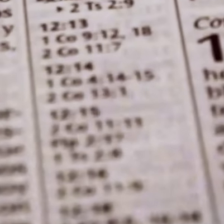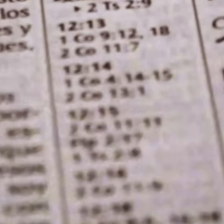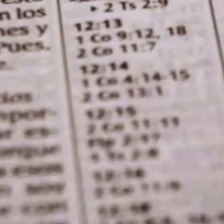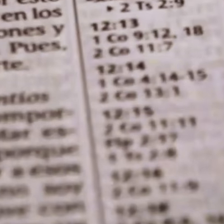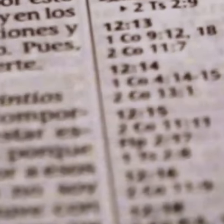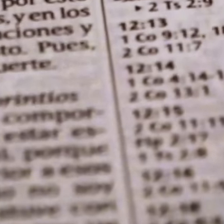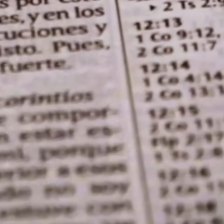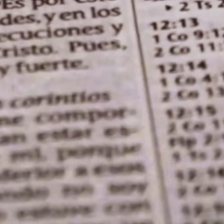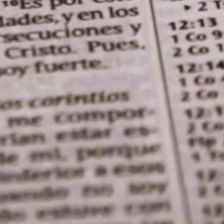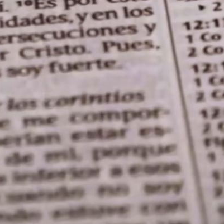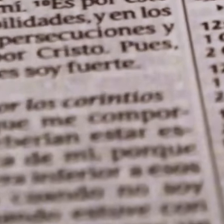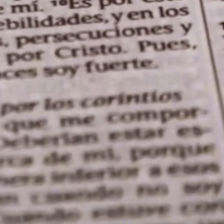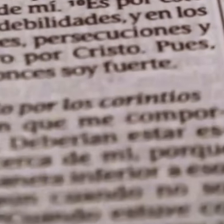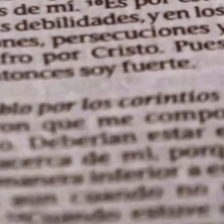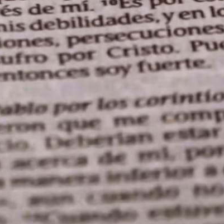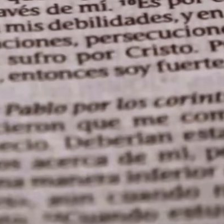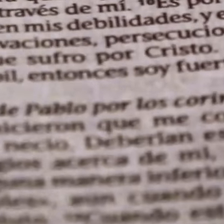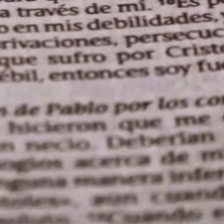para elogiarte.